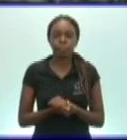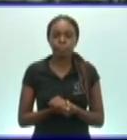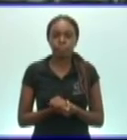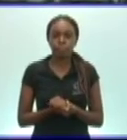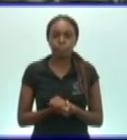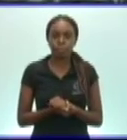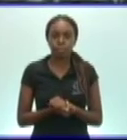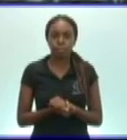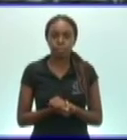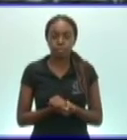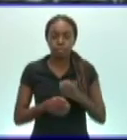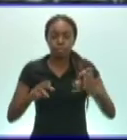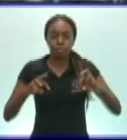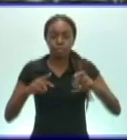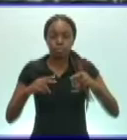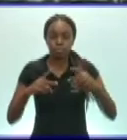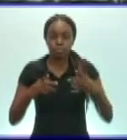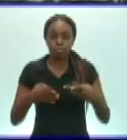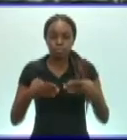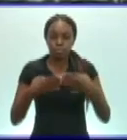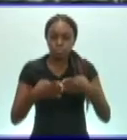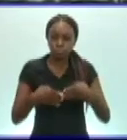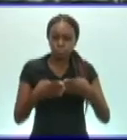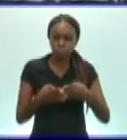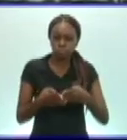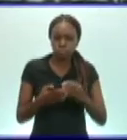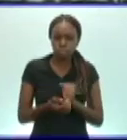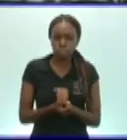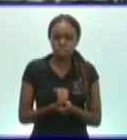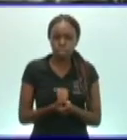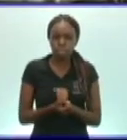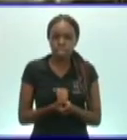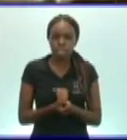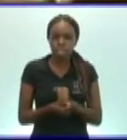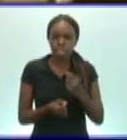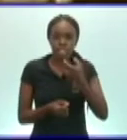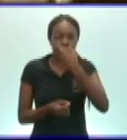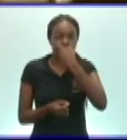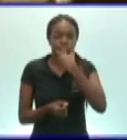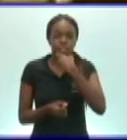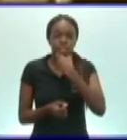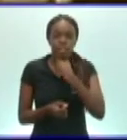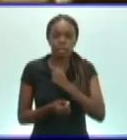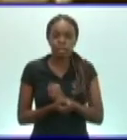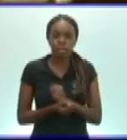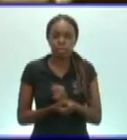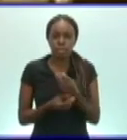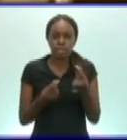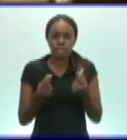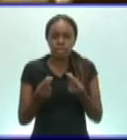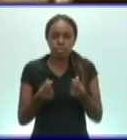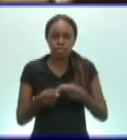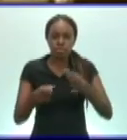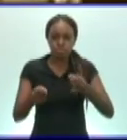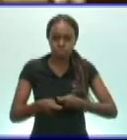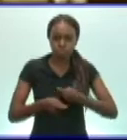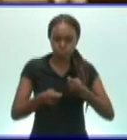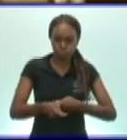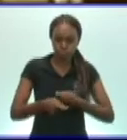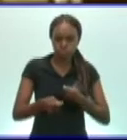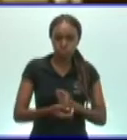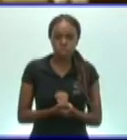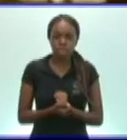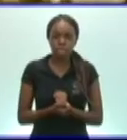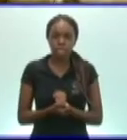De regreso a Manzanillo, Céspedes se dedica a sus labores como abogado y a negocios agrícolas, lo que no le